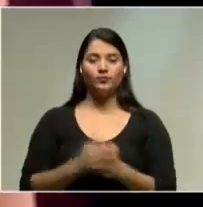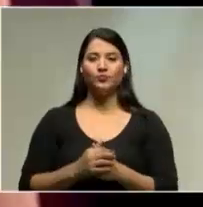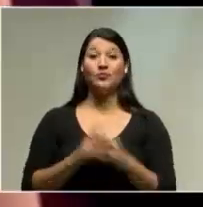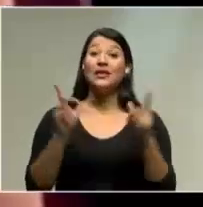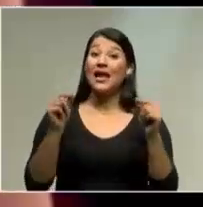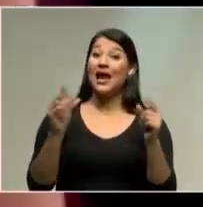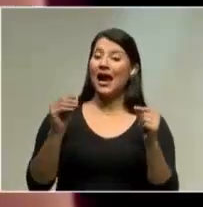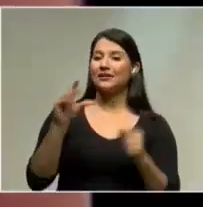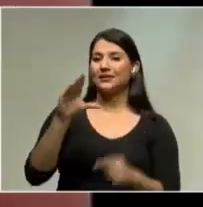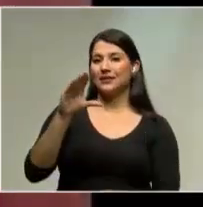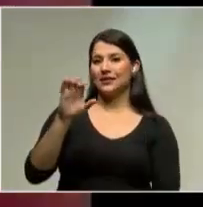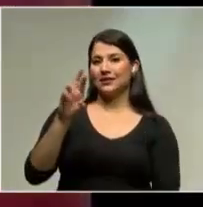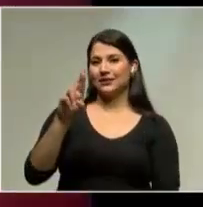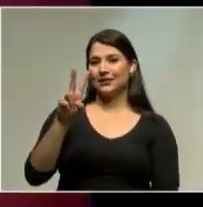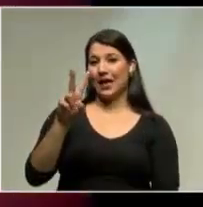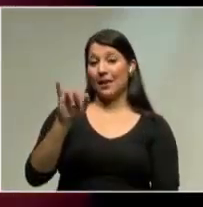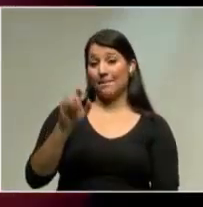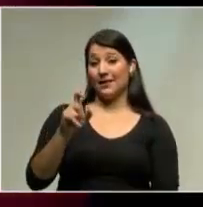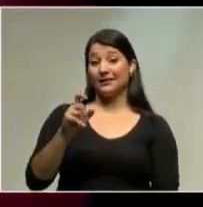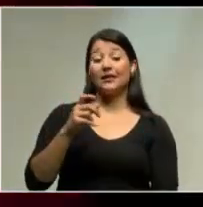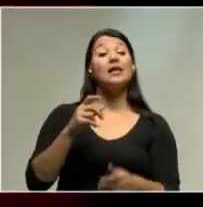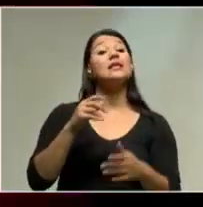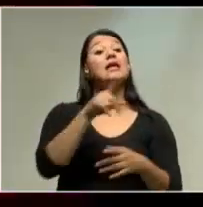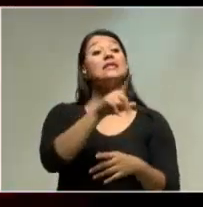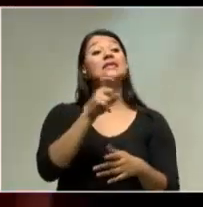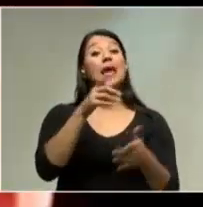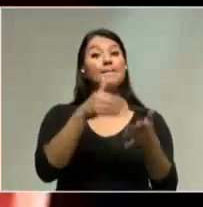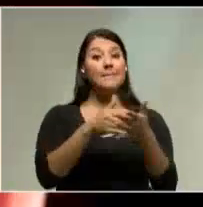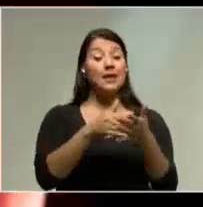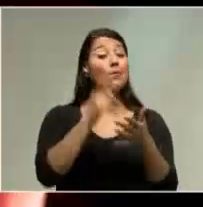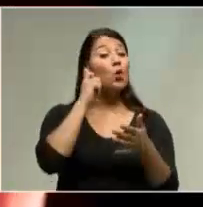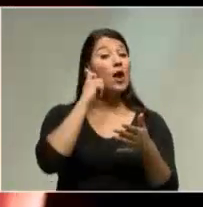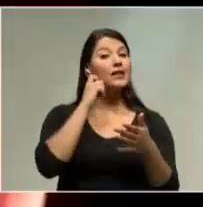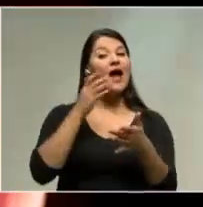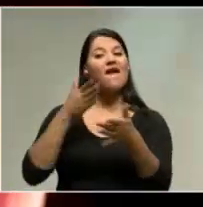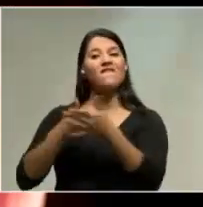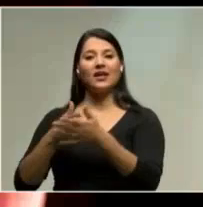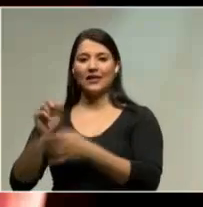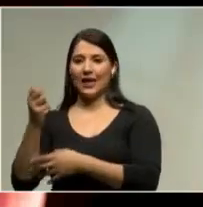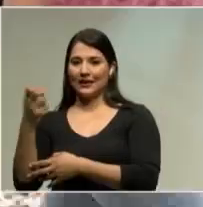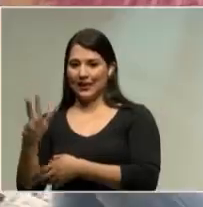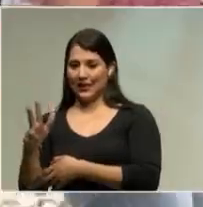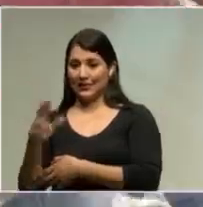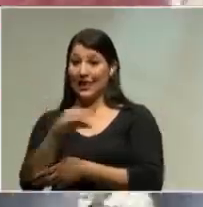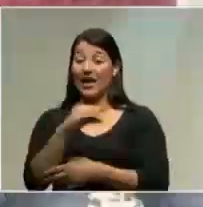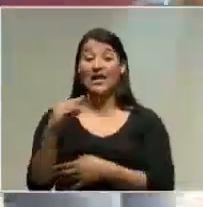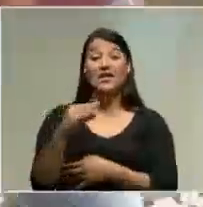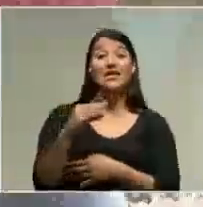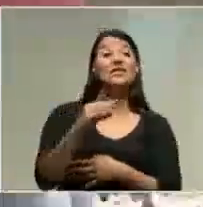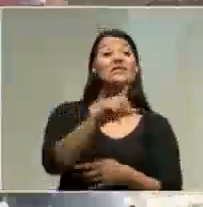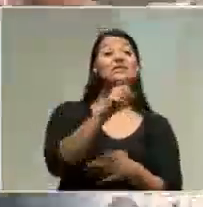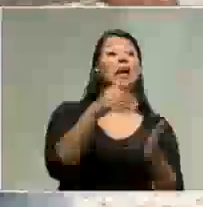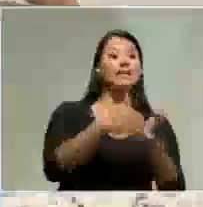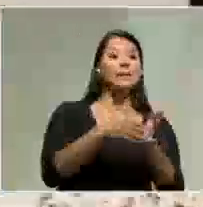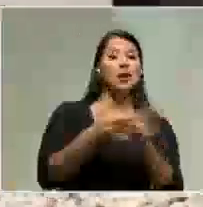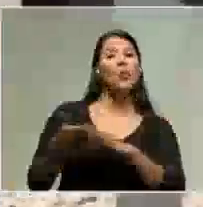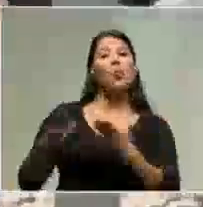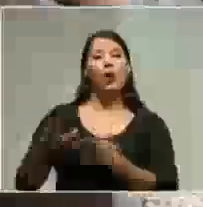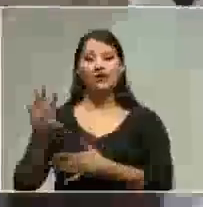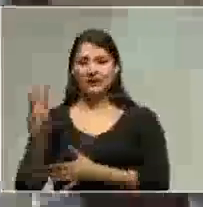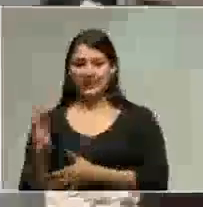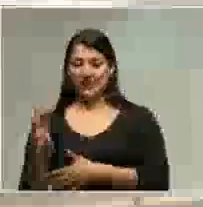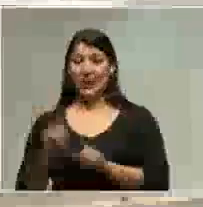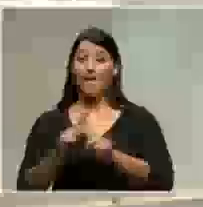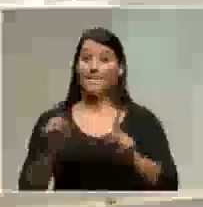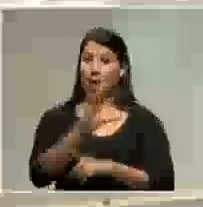cáncer de cérvix afecta a 13 de cada 100.000 mujeres costarricenses y 6 de cada 100.000 mueren por esta causa. Sin